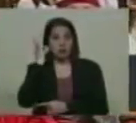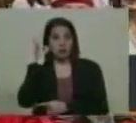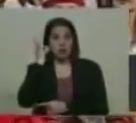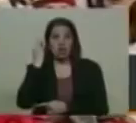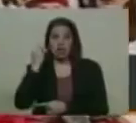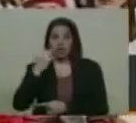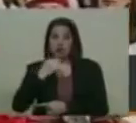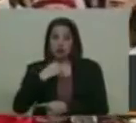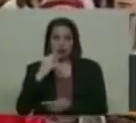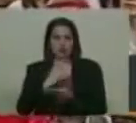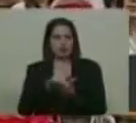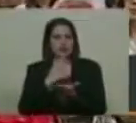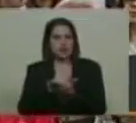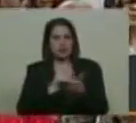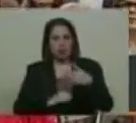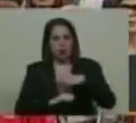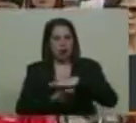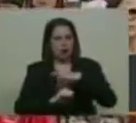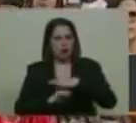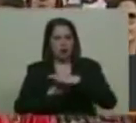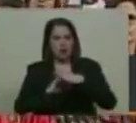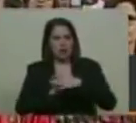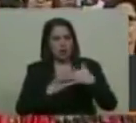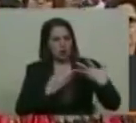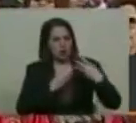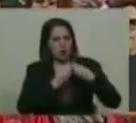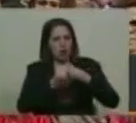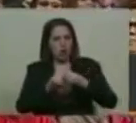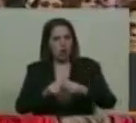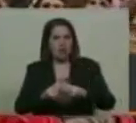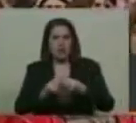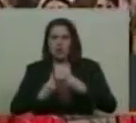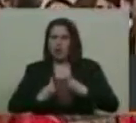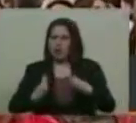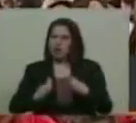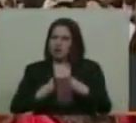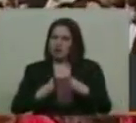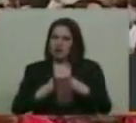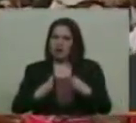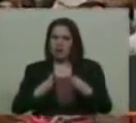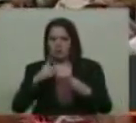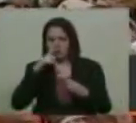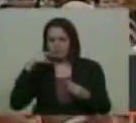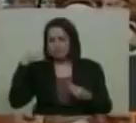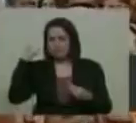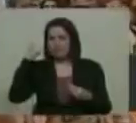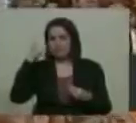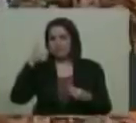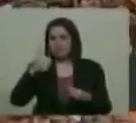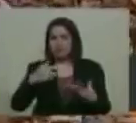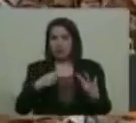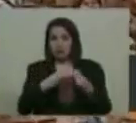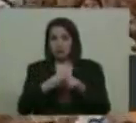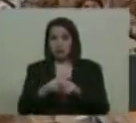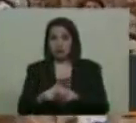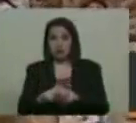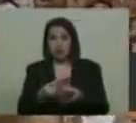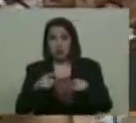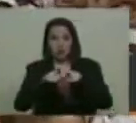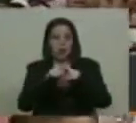pueden contar conmigo como compañero de vida, como compañero, como hermano